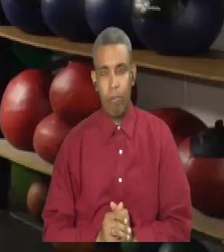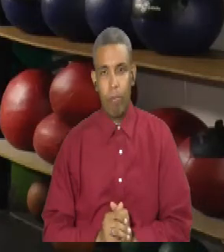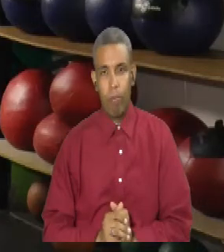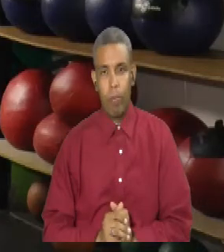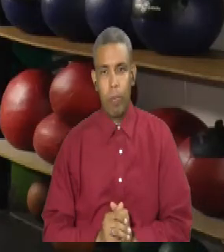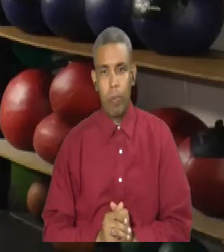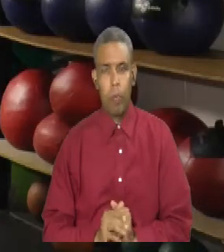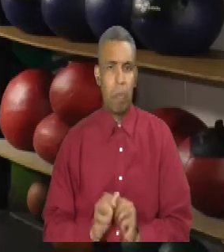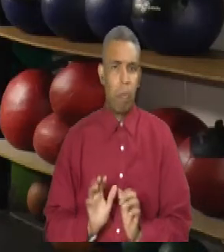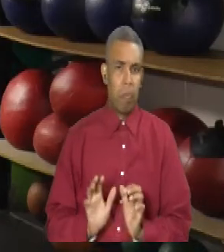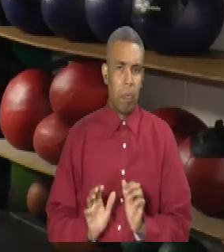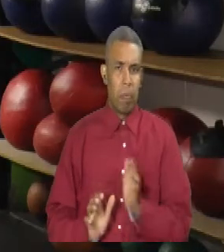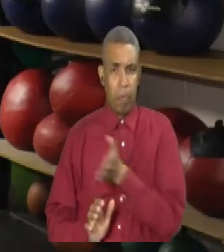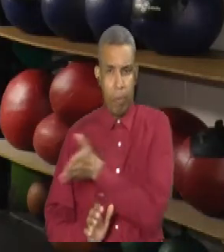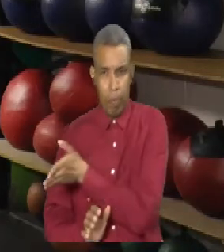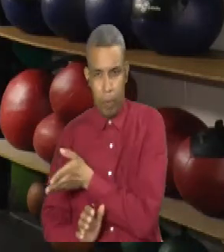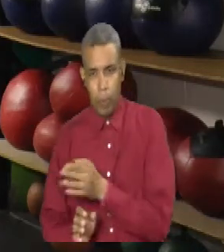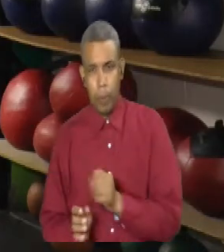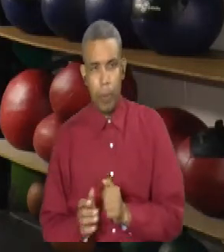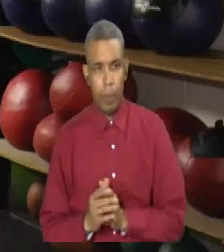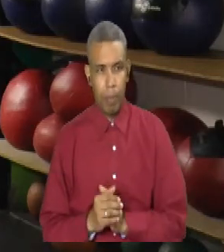para muchas personas que inician